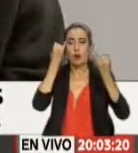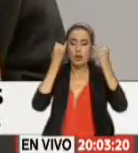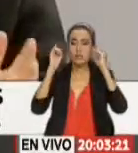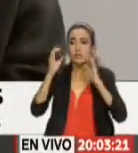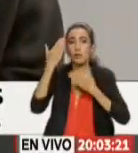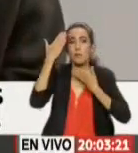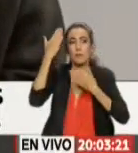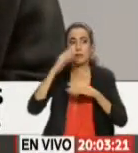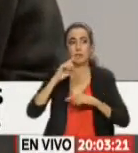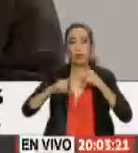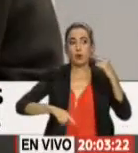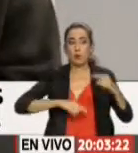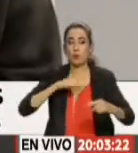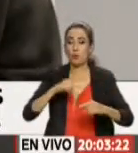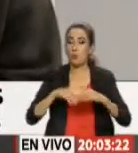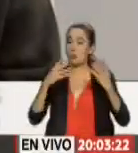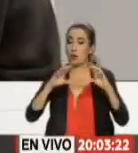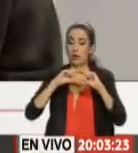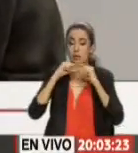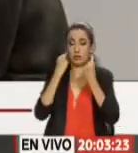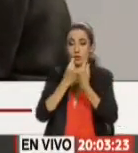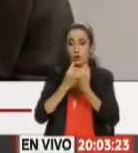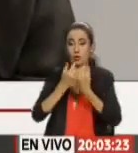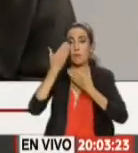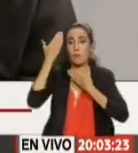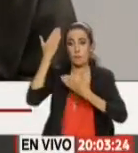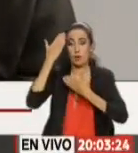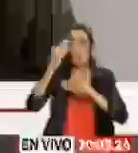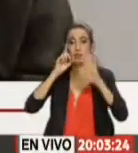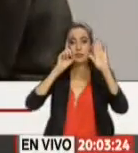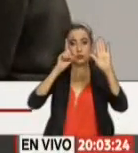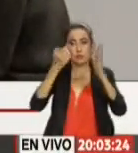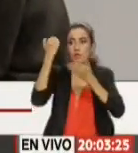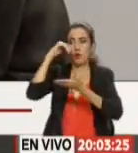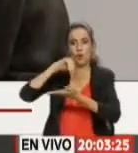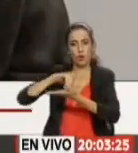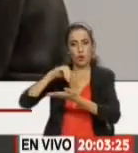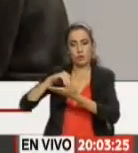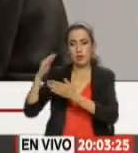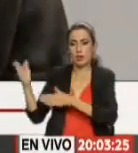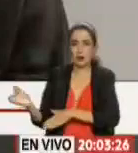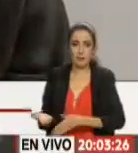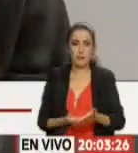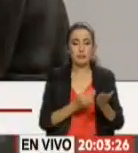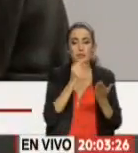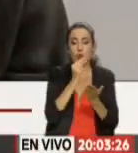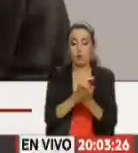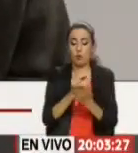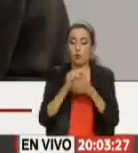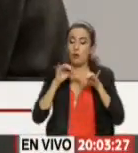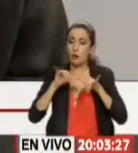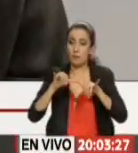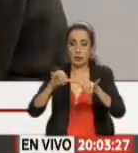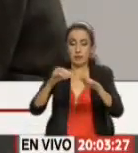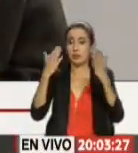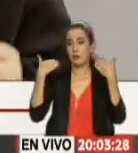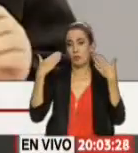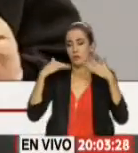La consolidación del Partido Social Cristiano, ajá, que recupera la provincia del Guayas, mantiene la ciudad de